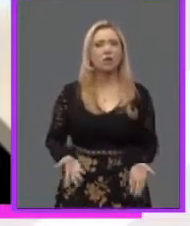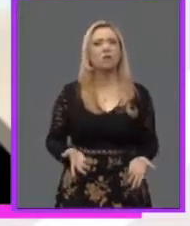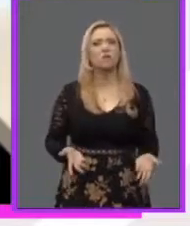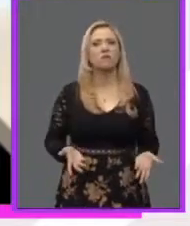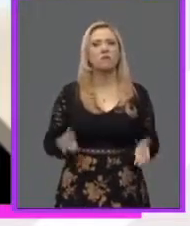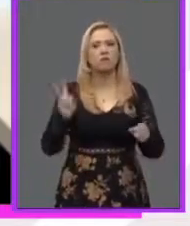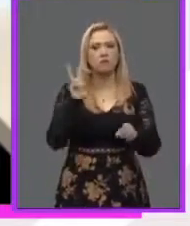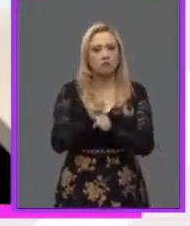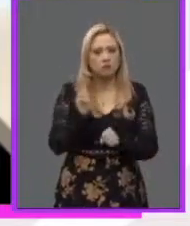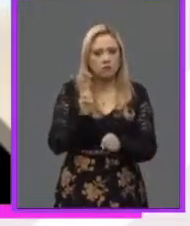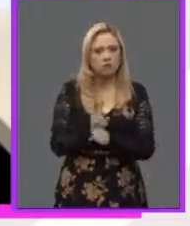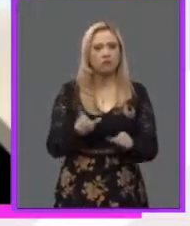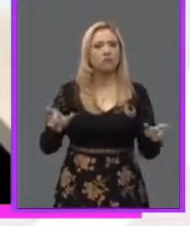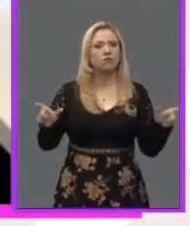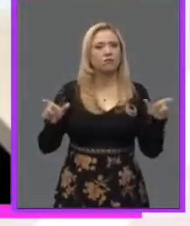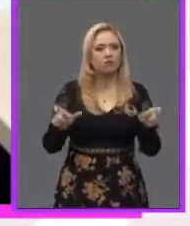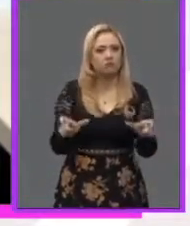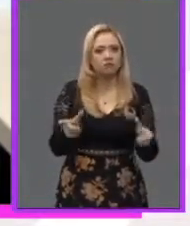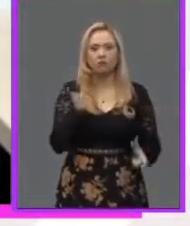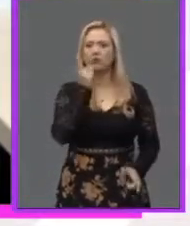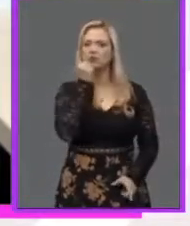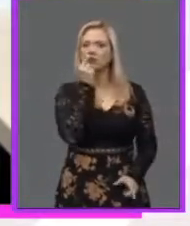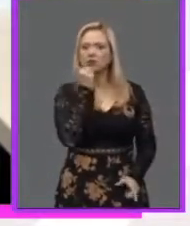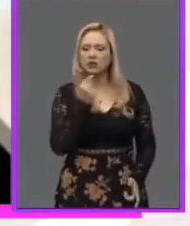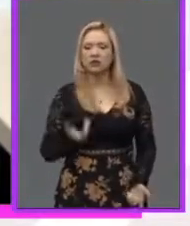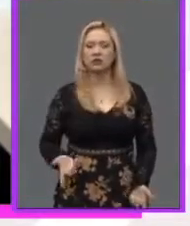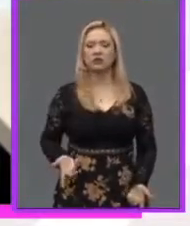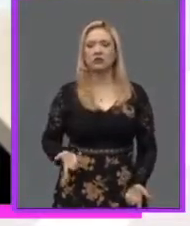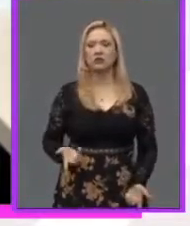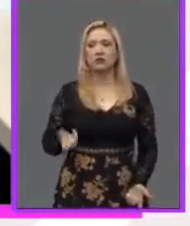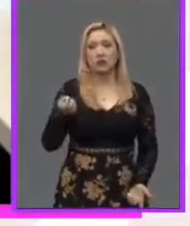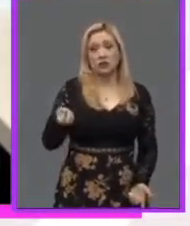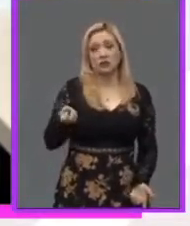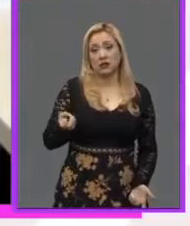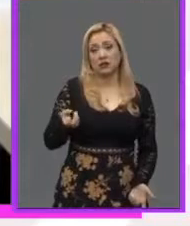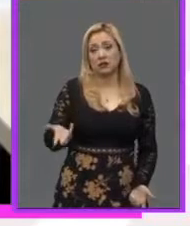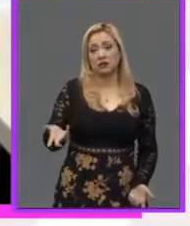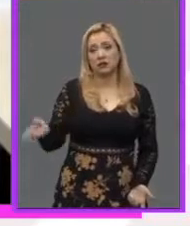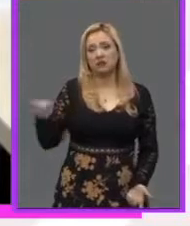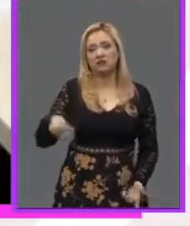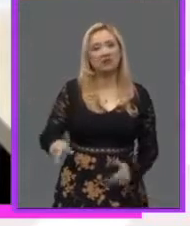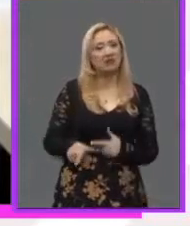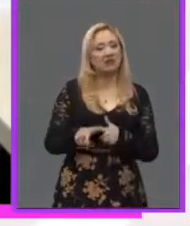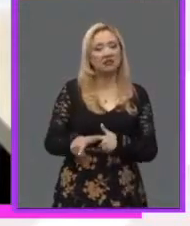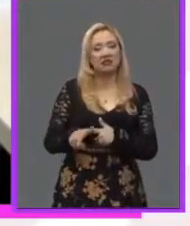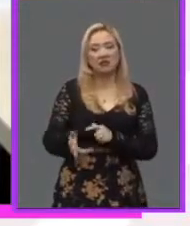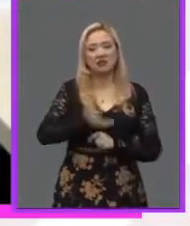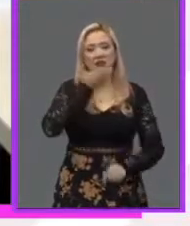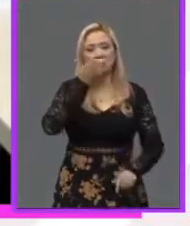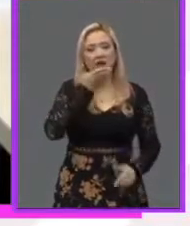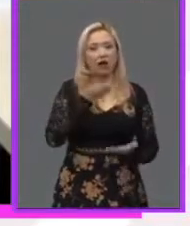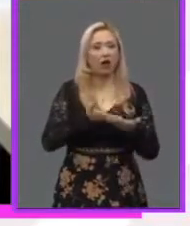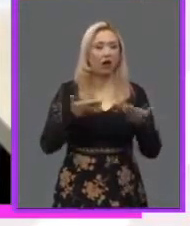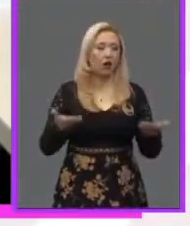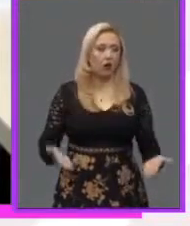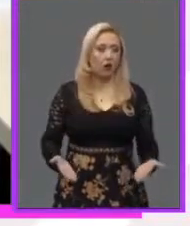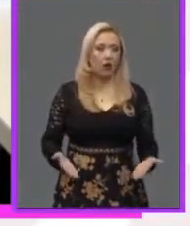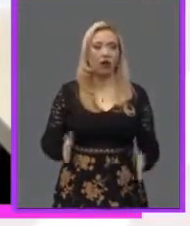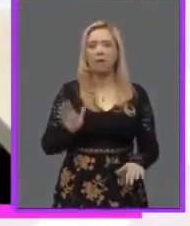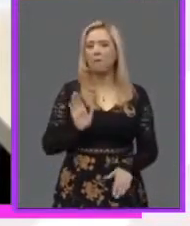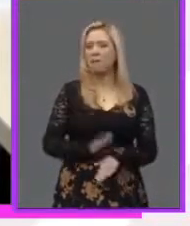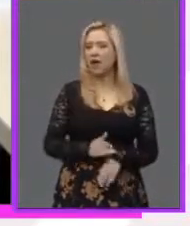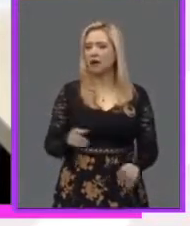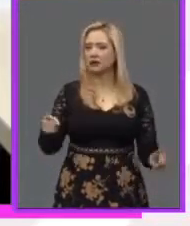llámese temas relacionados con seguridad, etcétera. Entonces, de entrada, pues bajo esa lógica se sigue reproduciendo ahora de manera como